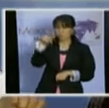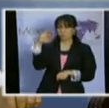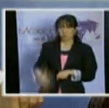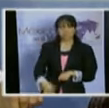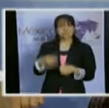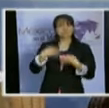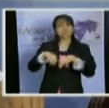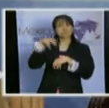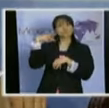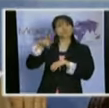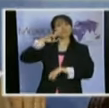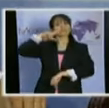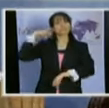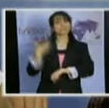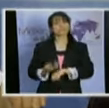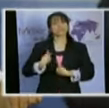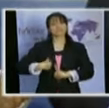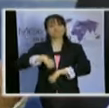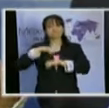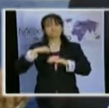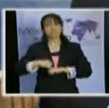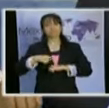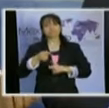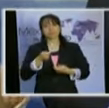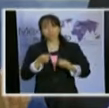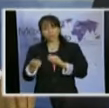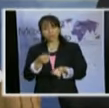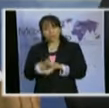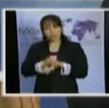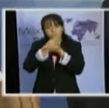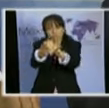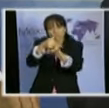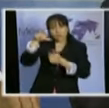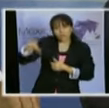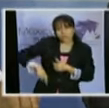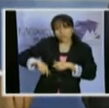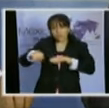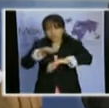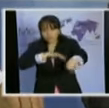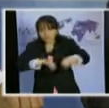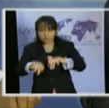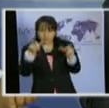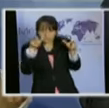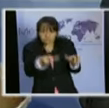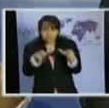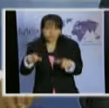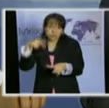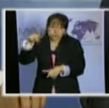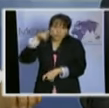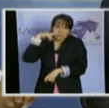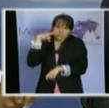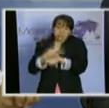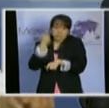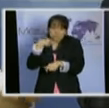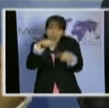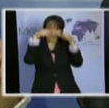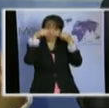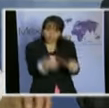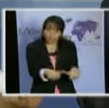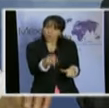legislar con una visión de Estado y a favor especialmente de las personas en situación de